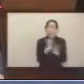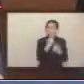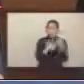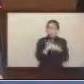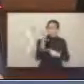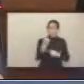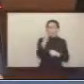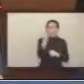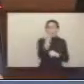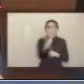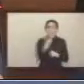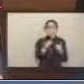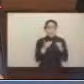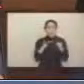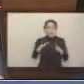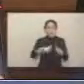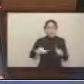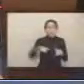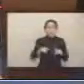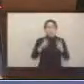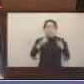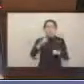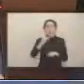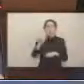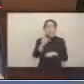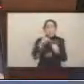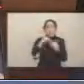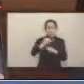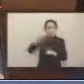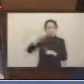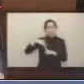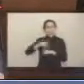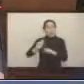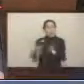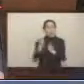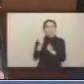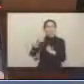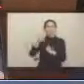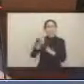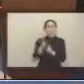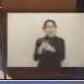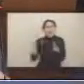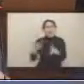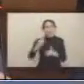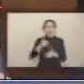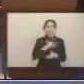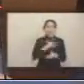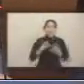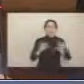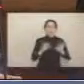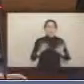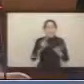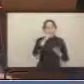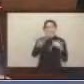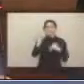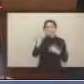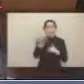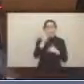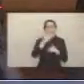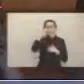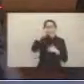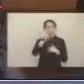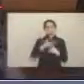escuela en Nuevos Roces, en Gijón, se amplió otra en el Quirinal, en Áviles, y está prevista la apertura de otra en el antiguo Colegio Cabrales, en Gijón.